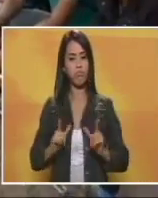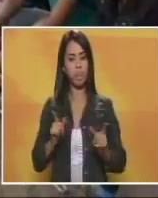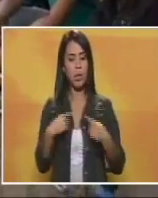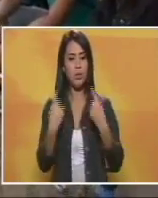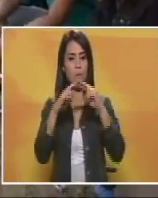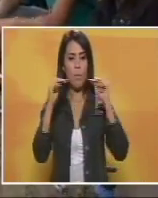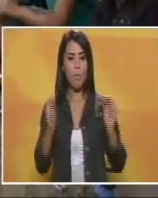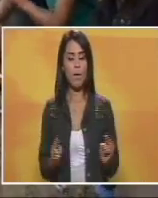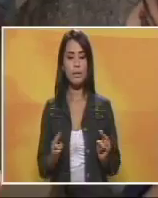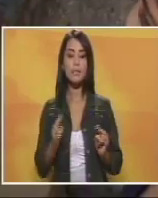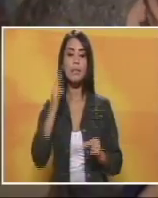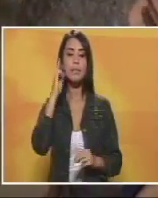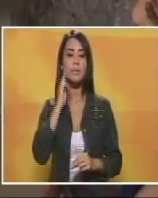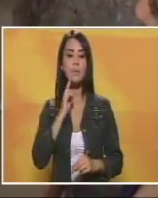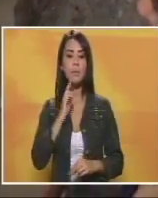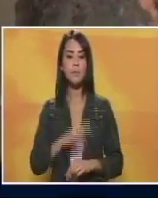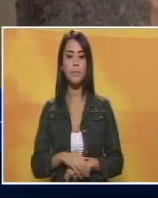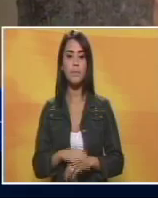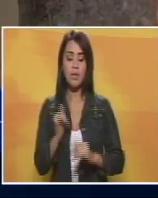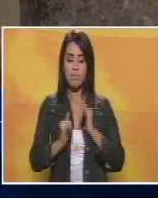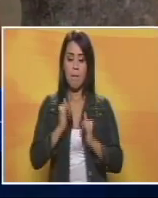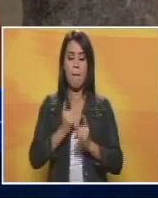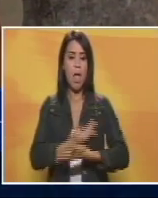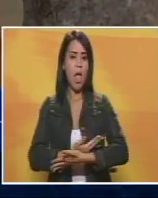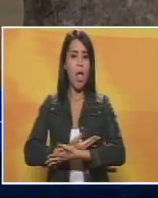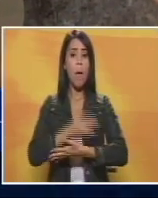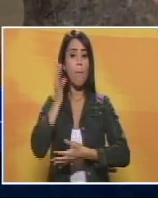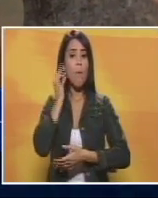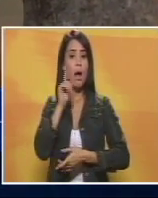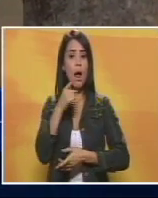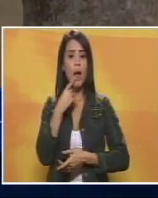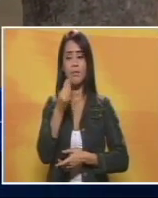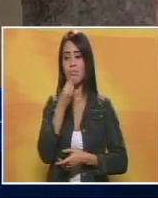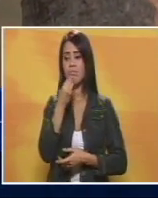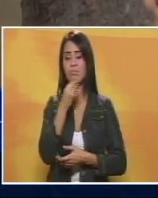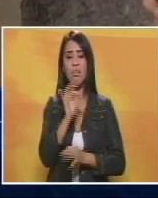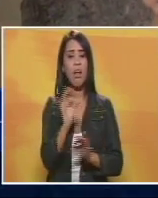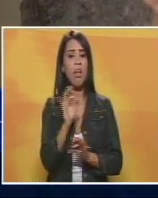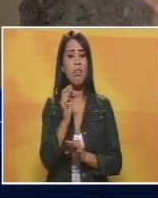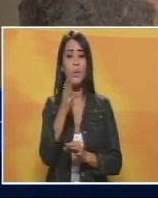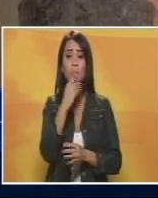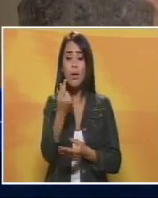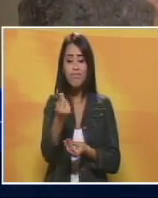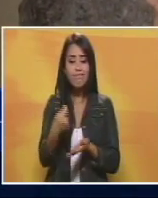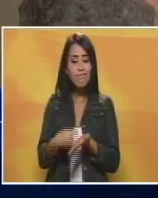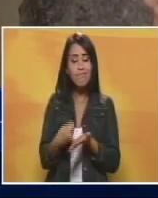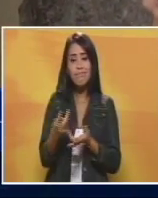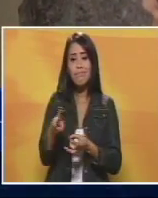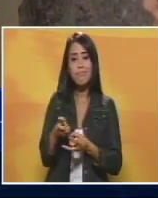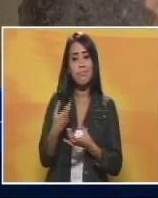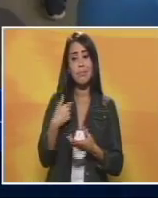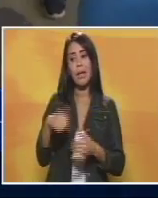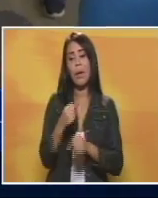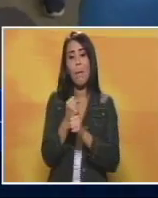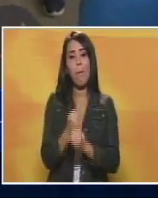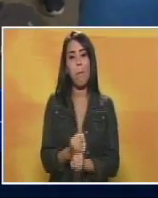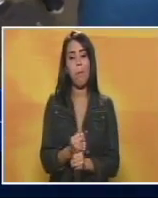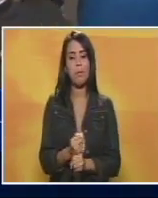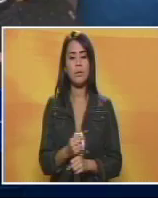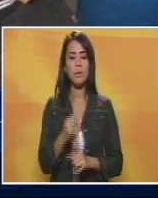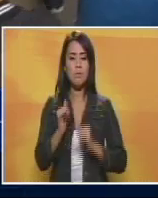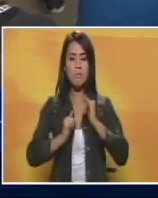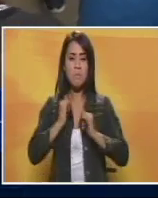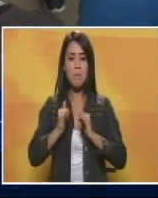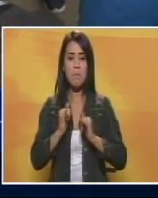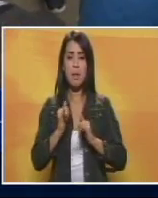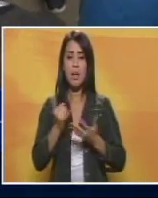Simón Bolívar. Van hasta muchachas con bebés y tenemos aquí días sin comer, nos quedamos sin pasaje y aquí estamos varados todavía. Estoy con mi bebé,